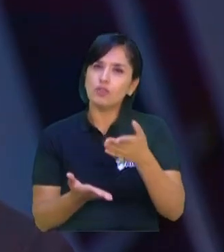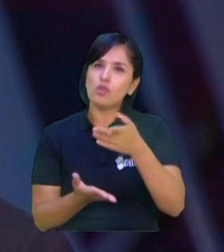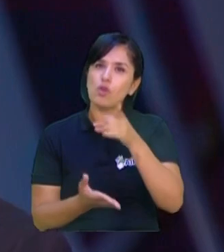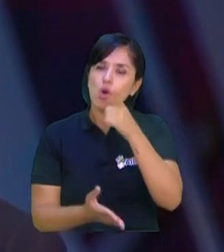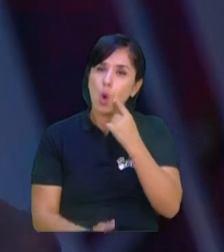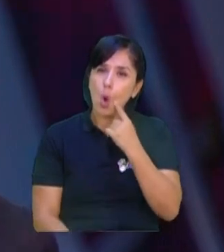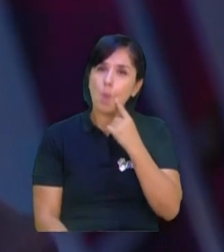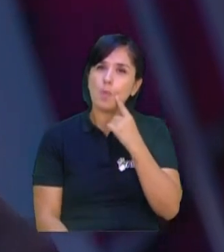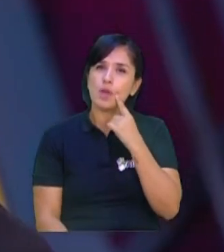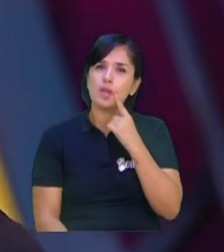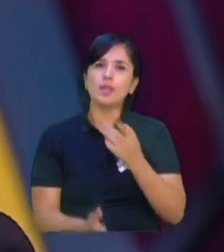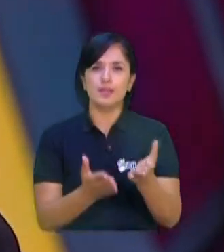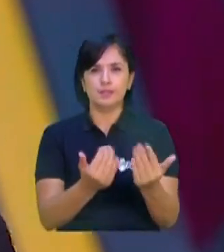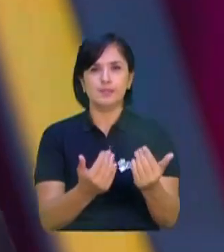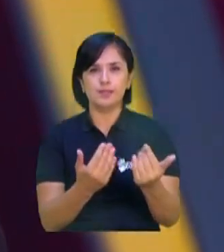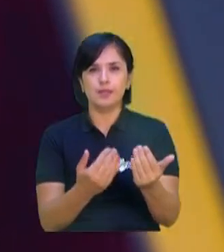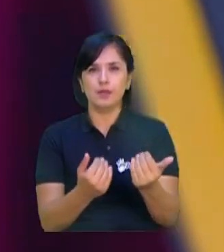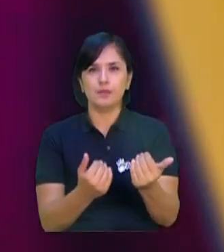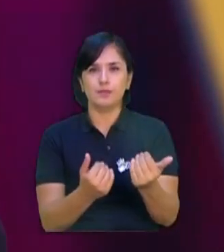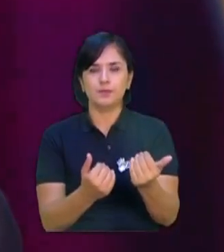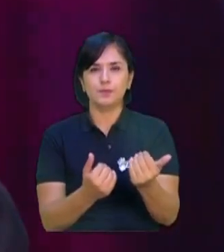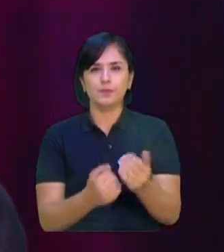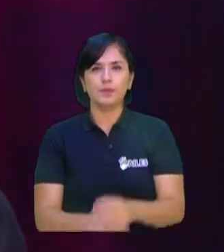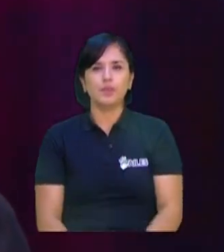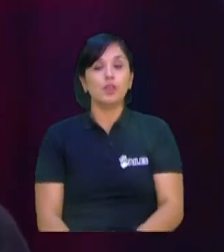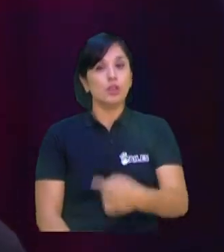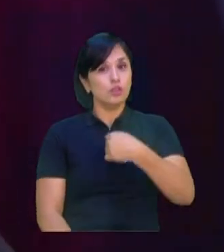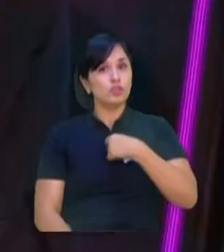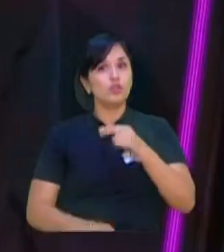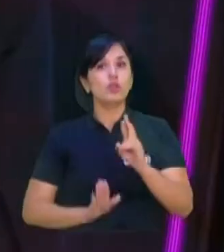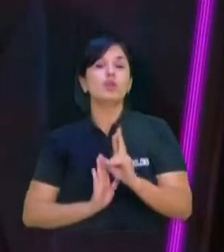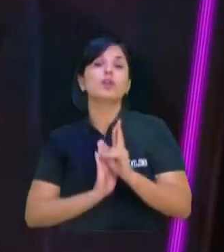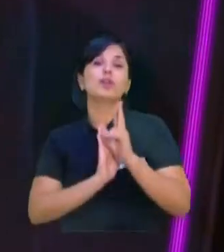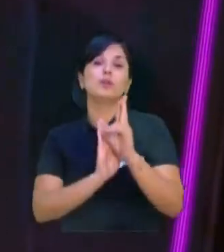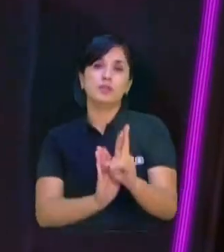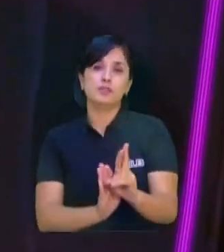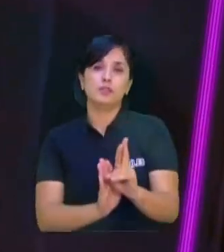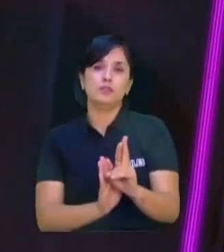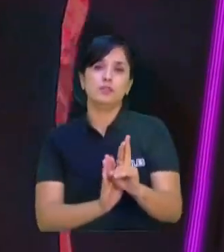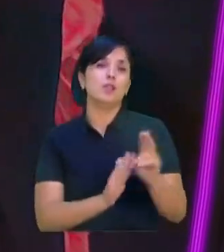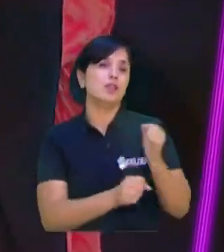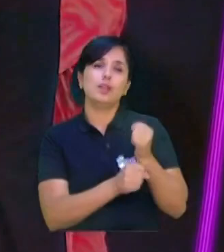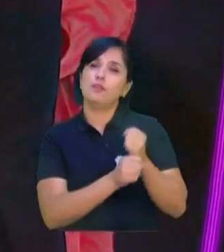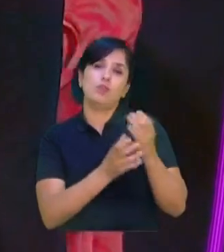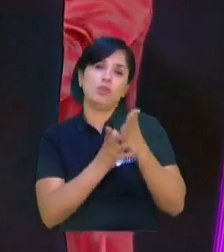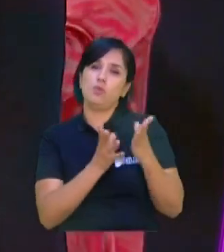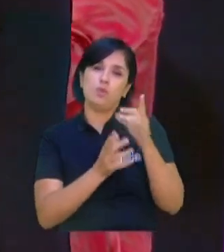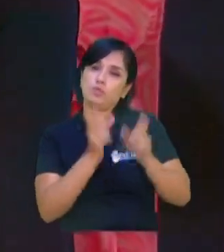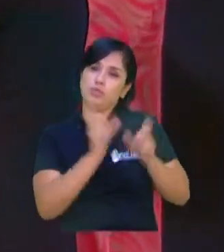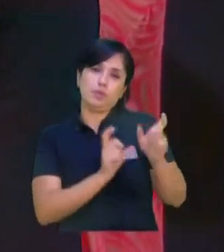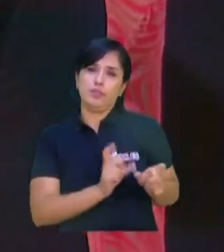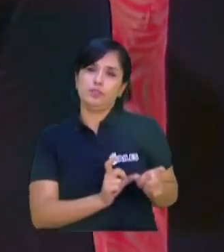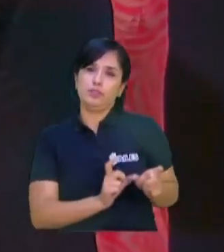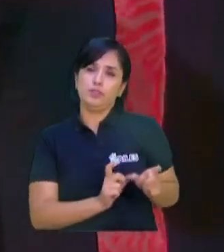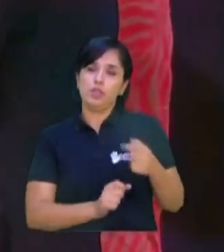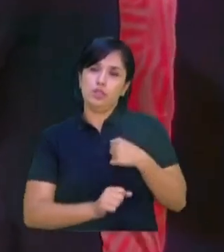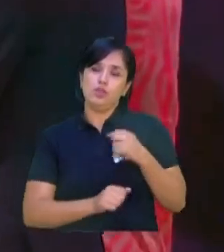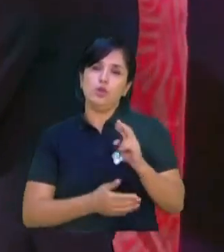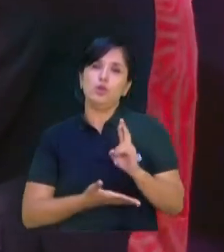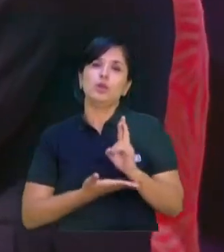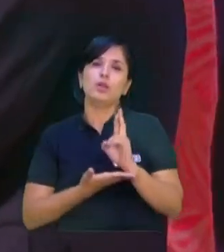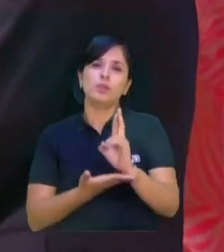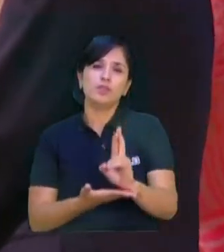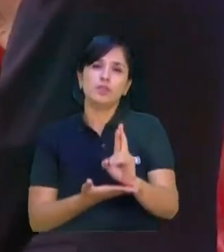hombres imprescindibles. Presidente, yo represento el trabajo de muchos, ¿eh? De cientos de que